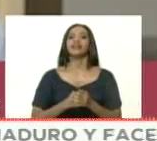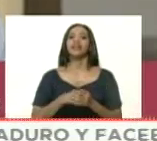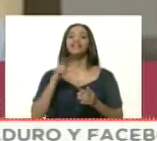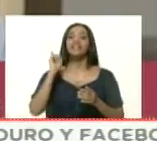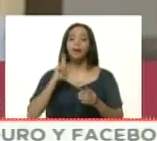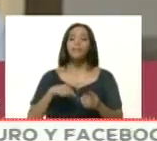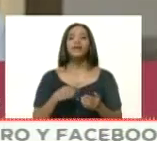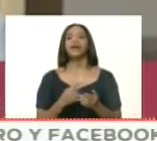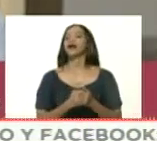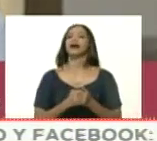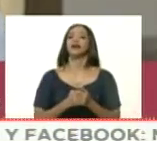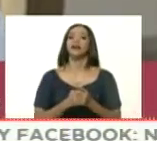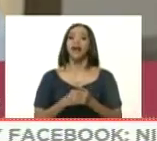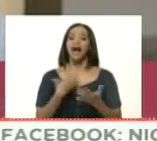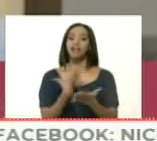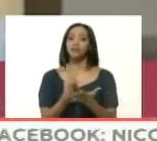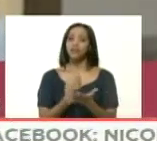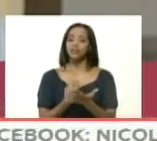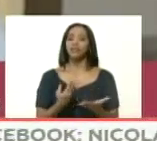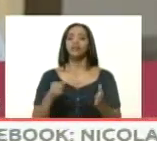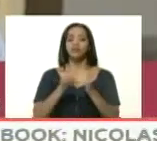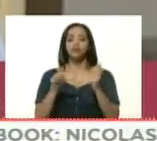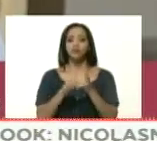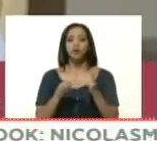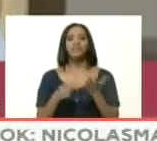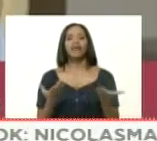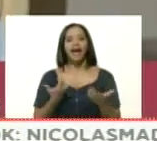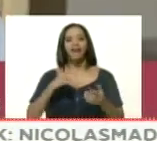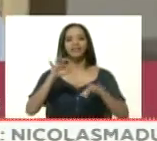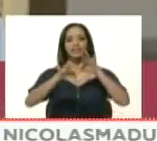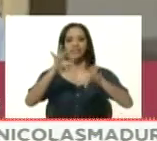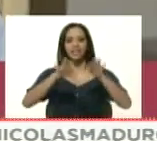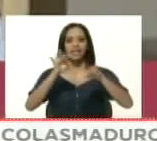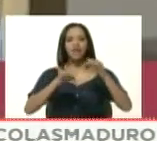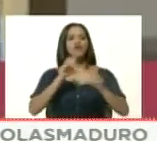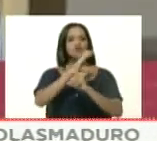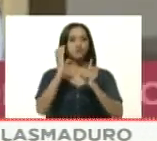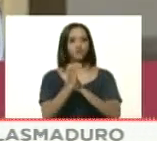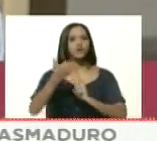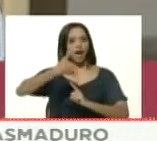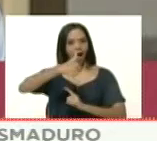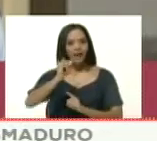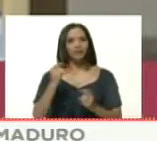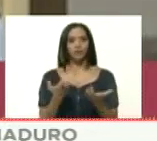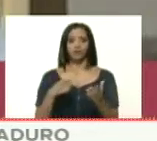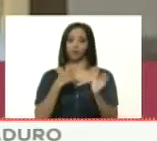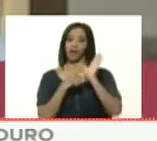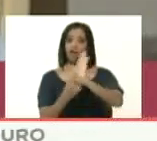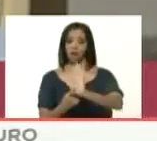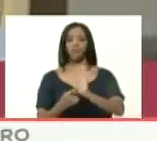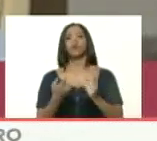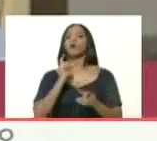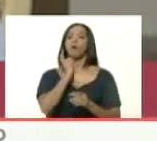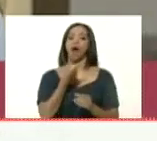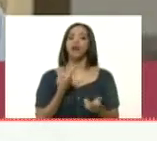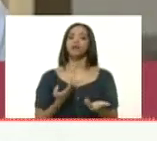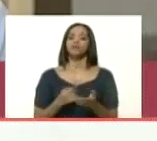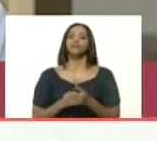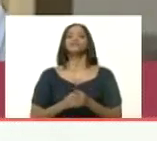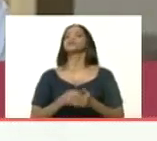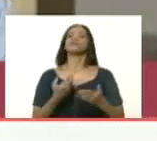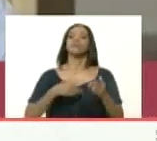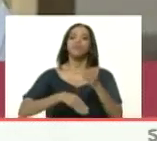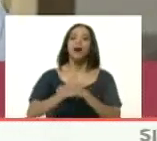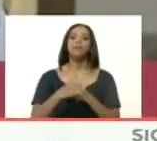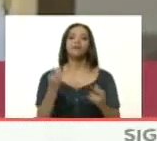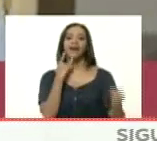óptimas para la producción de semillas, donde hay cultura de semilleristas también allí. De esa manera, con este ejemplo que Guárico está lanzando, vamos a activar